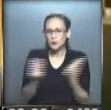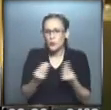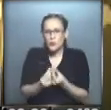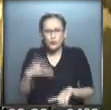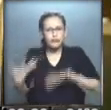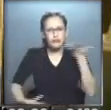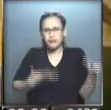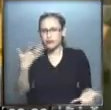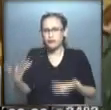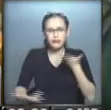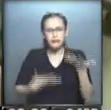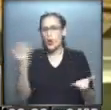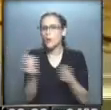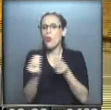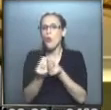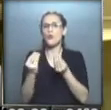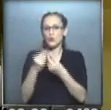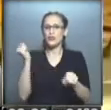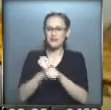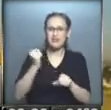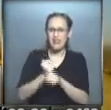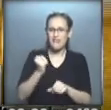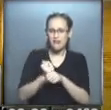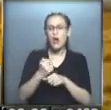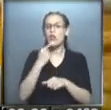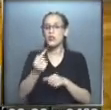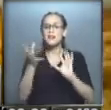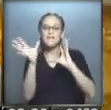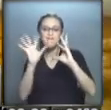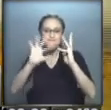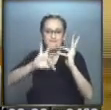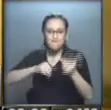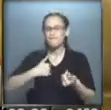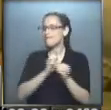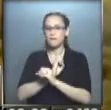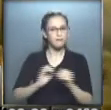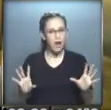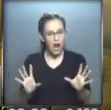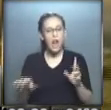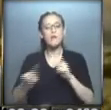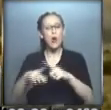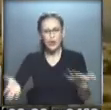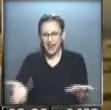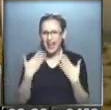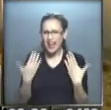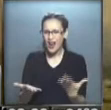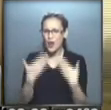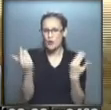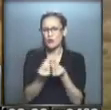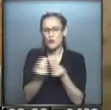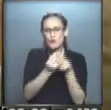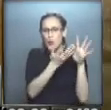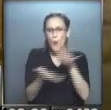los procedimientos para estos casos, y advirtió que las condiciones climáticas no favorecen, porque además del calor, las ráfagas de